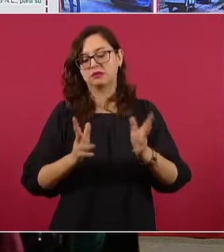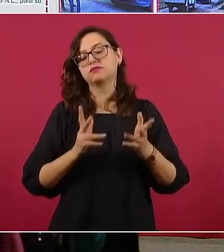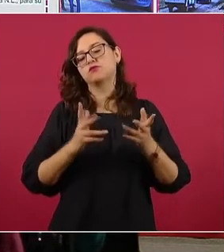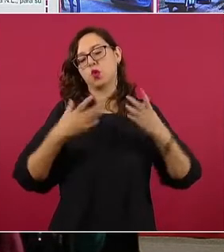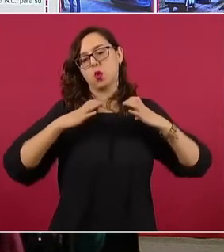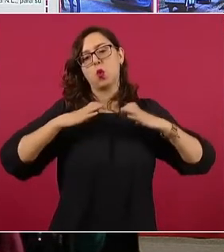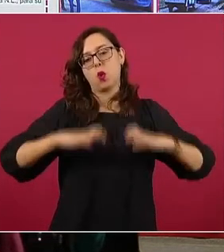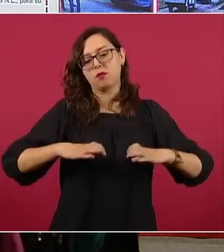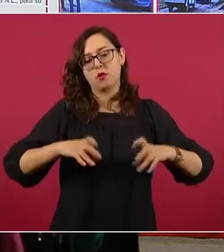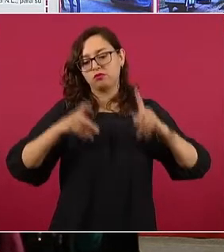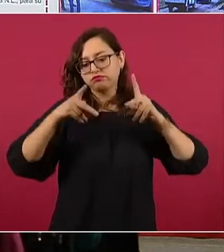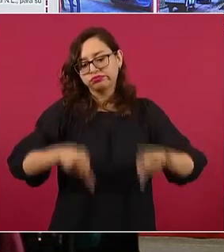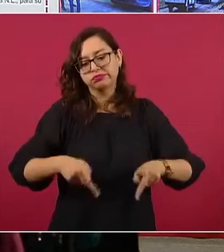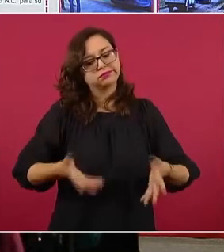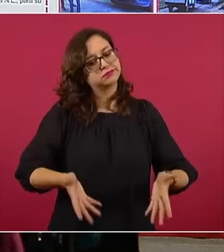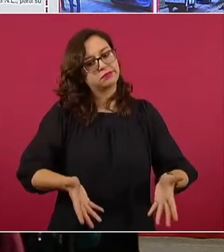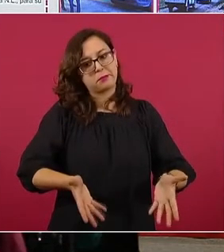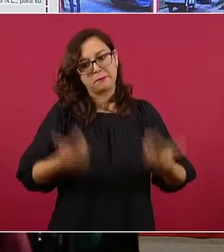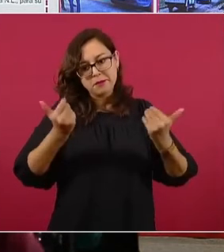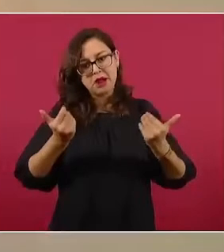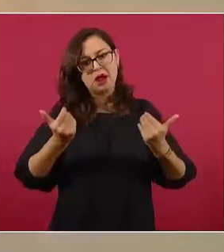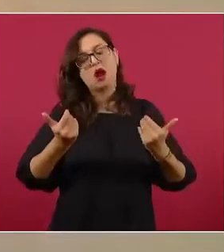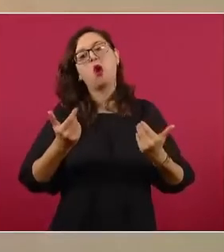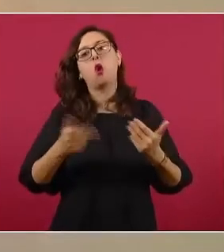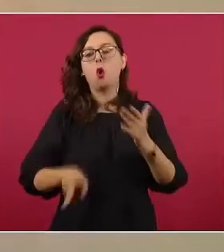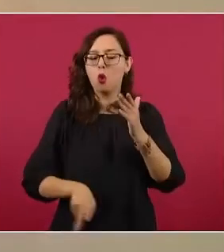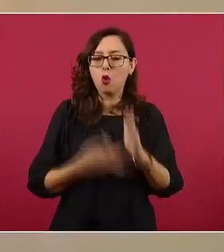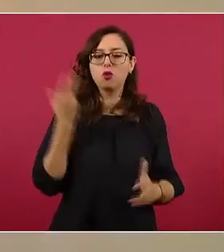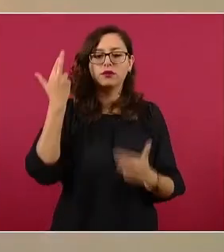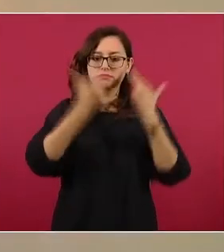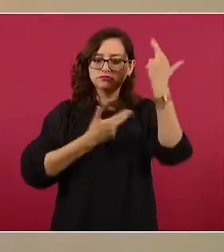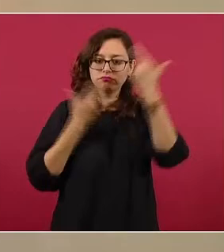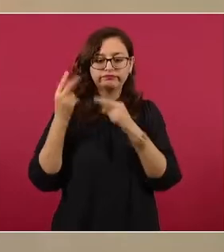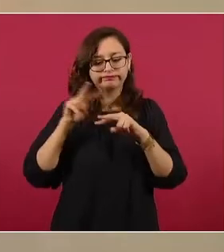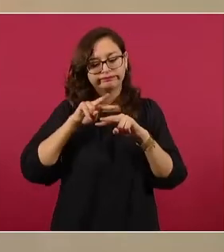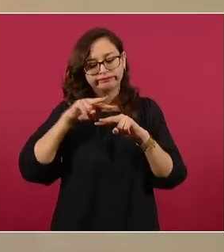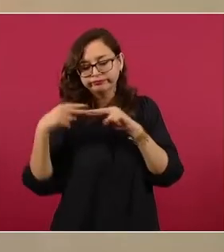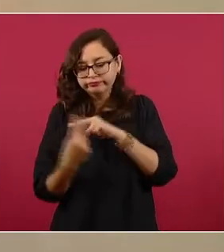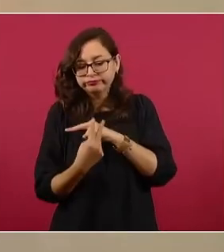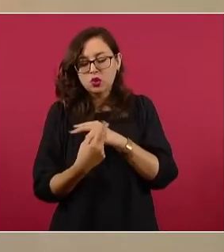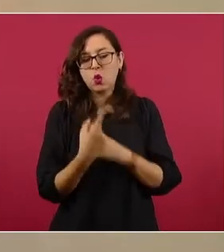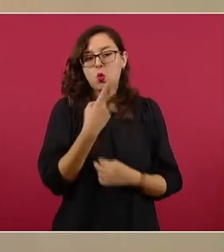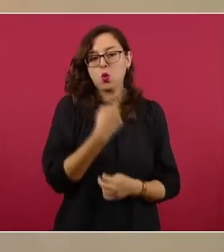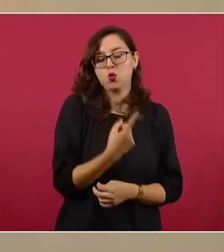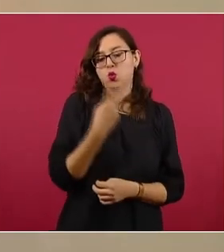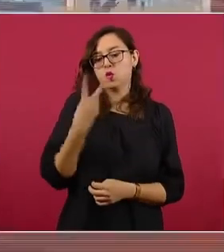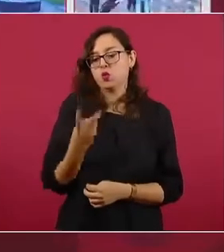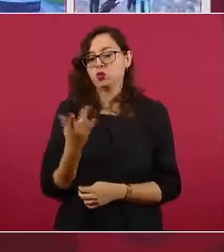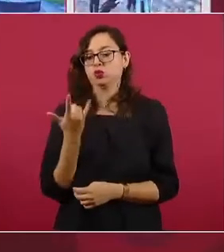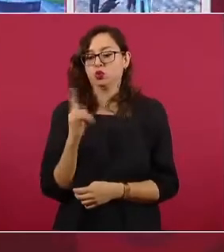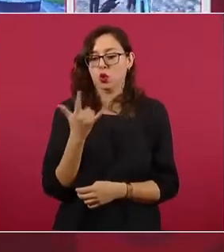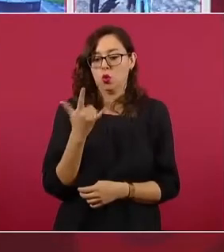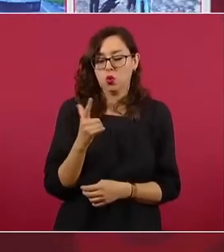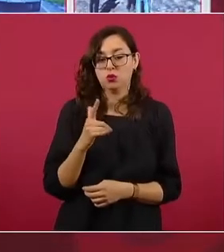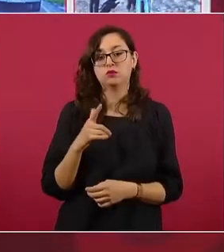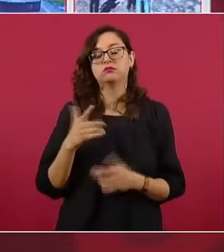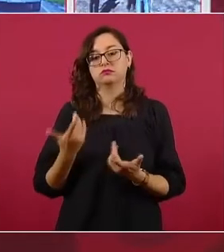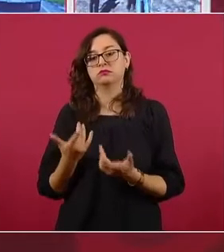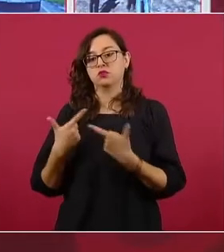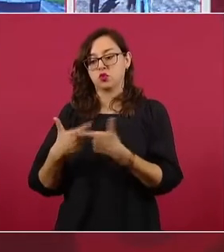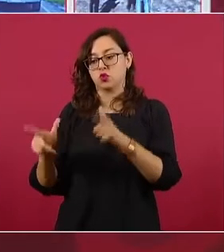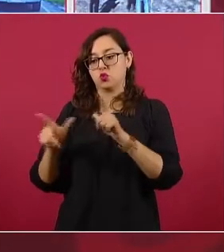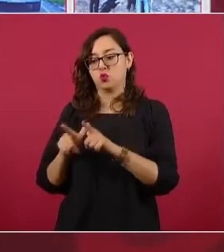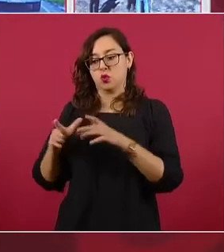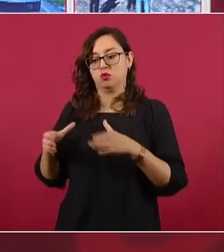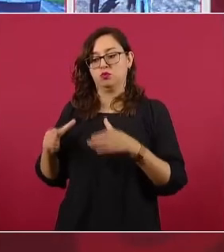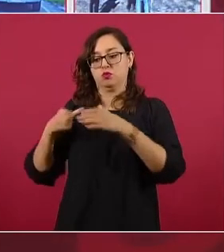de exhumación por parte de un juez de control, y entre los días 1 y 2 de julio, el grupo de trabajo